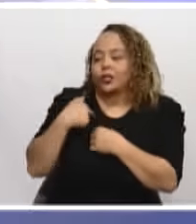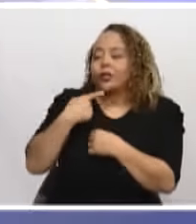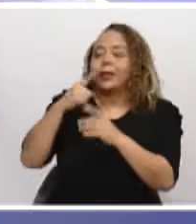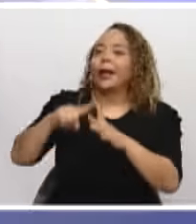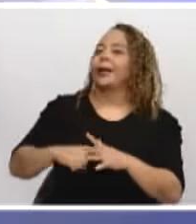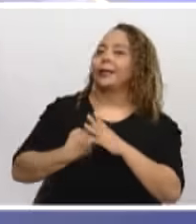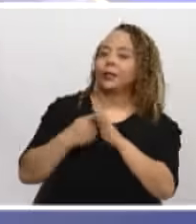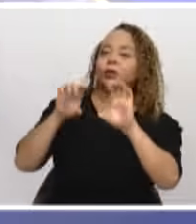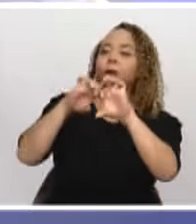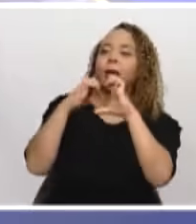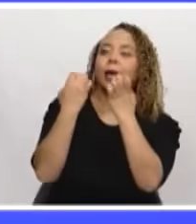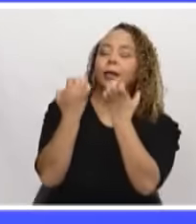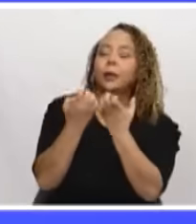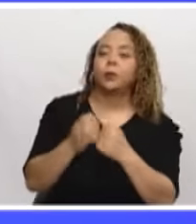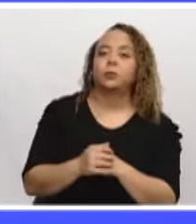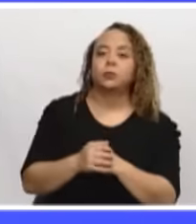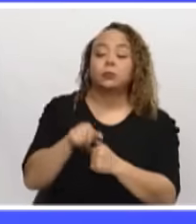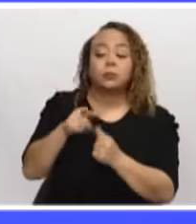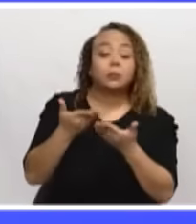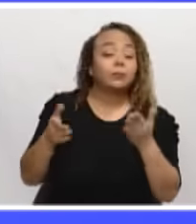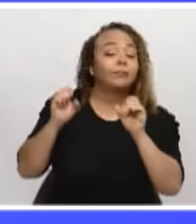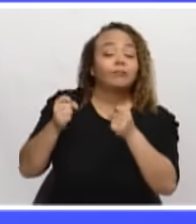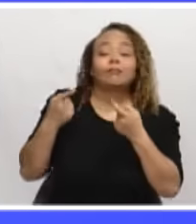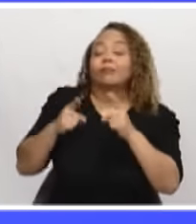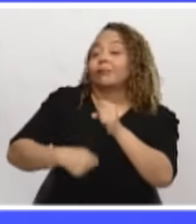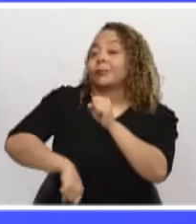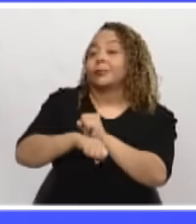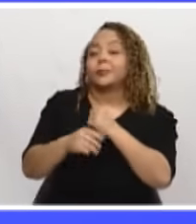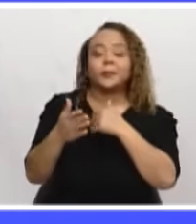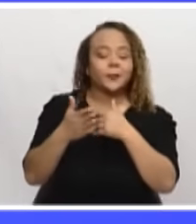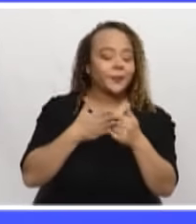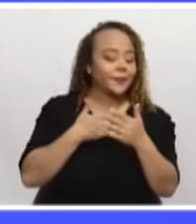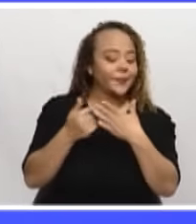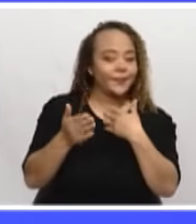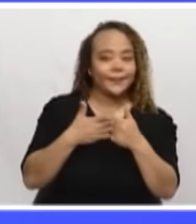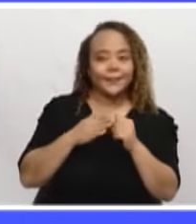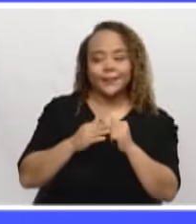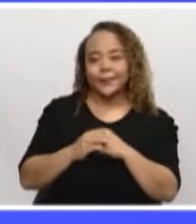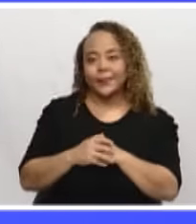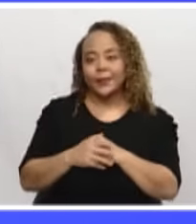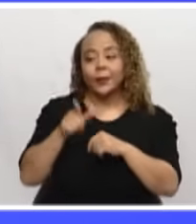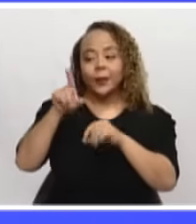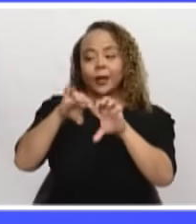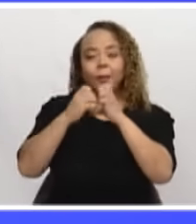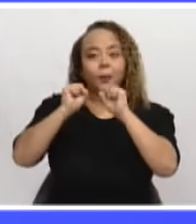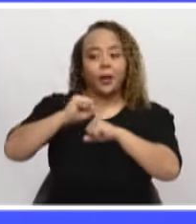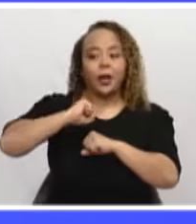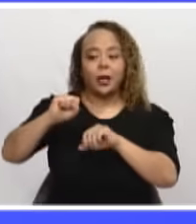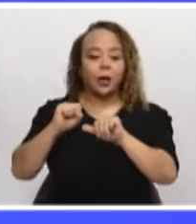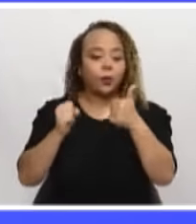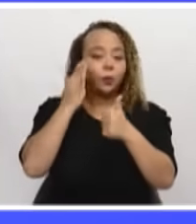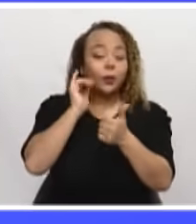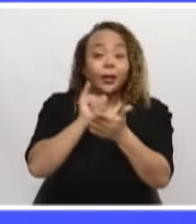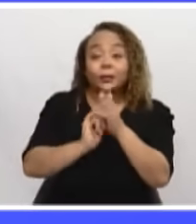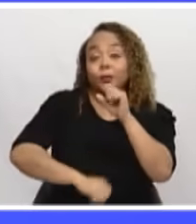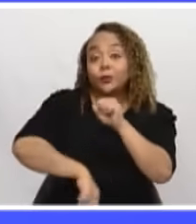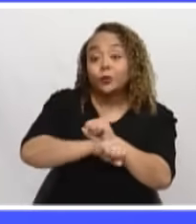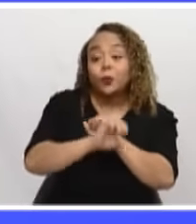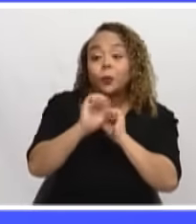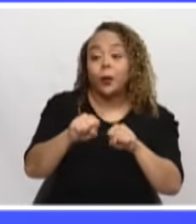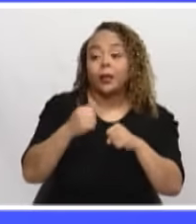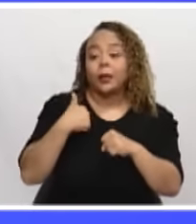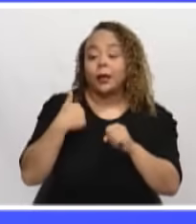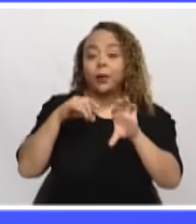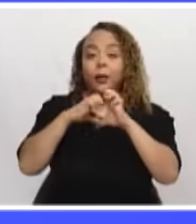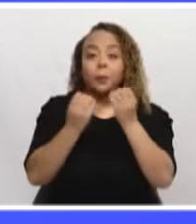inicio un equipo un equipo esas cosas pueden pasar en el fútbol independientemente de o sea un equipo le puede ganar a otro porque es fútbol puede tener una